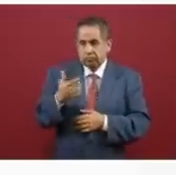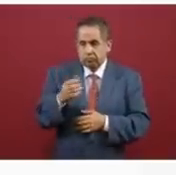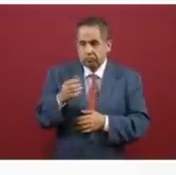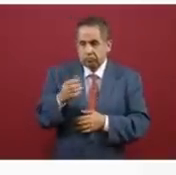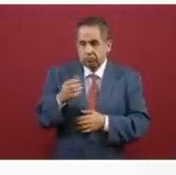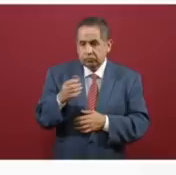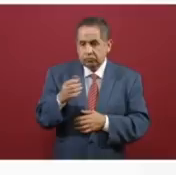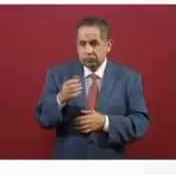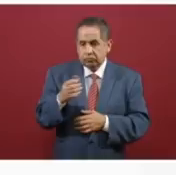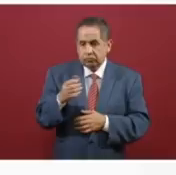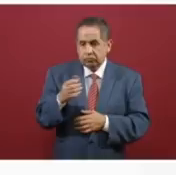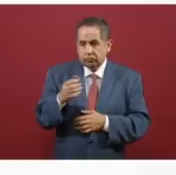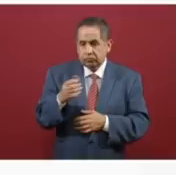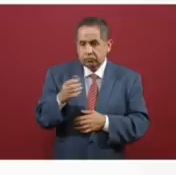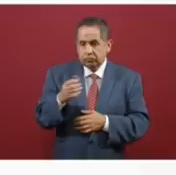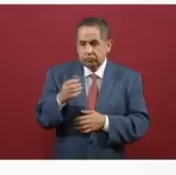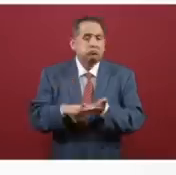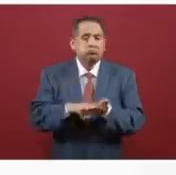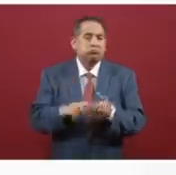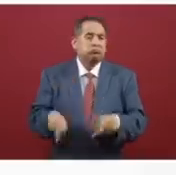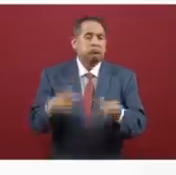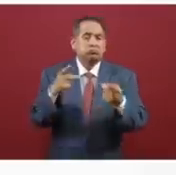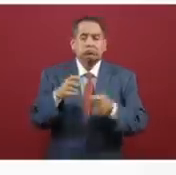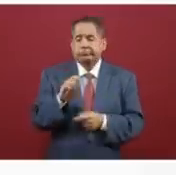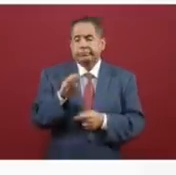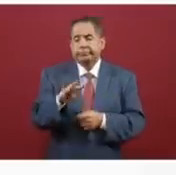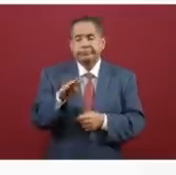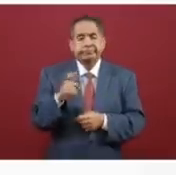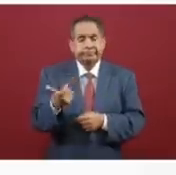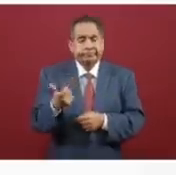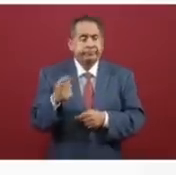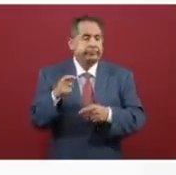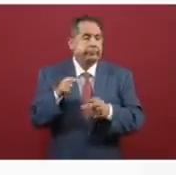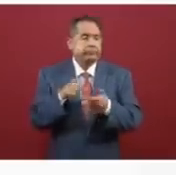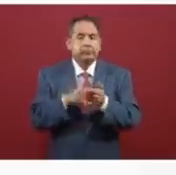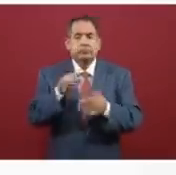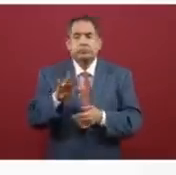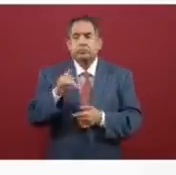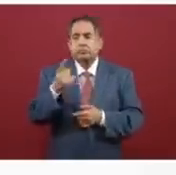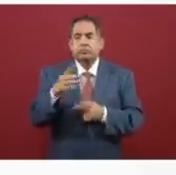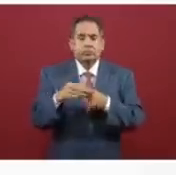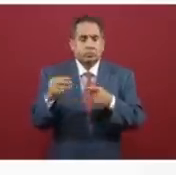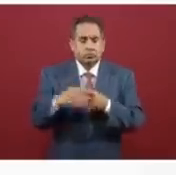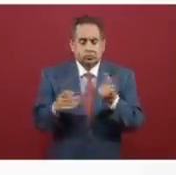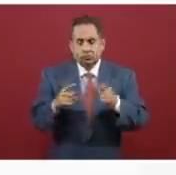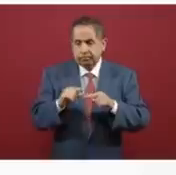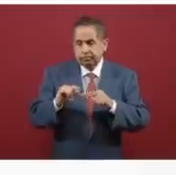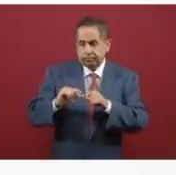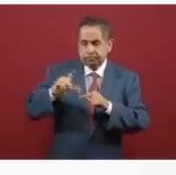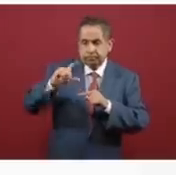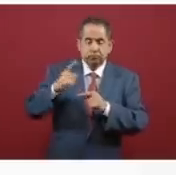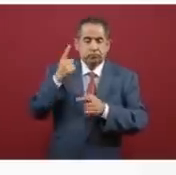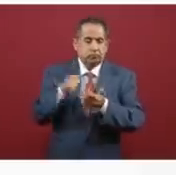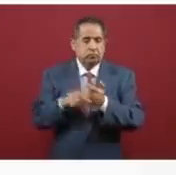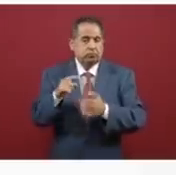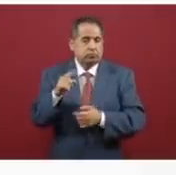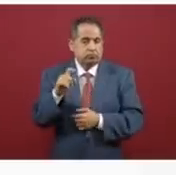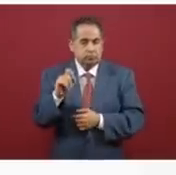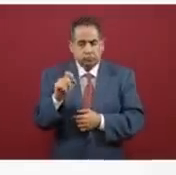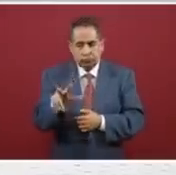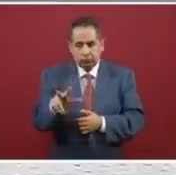que está dando la magna a 19 pesos con 51 centavos el litro con un diferencial de